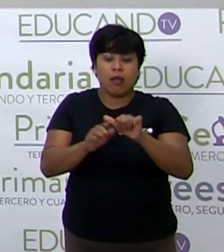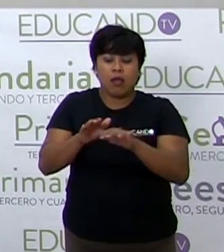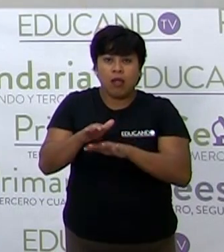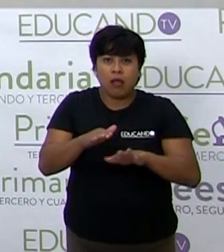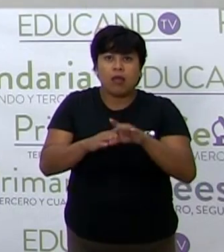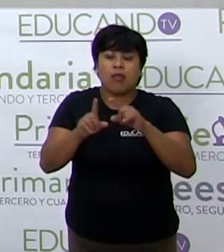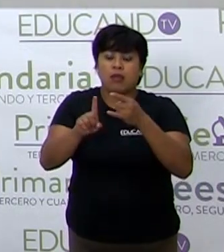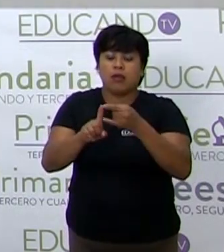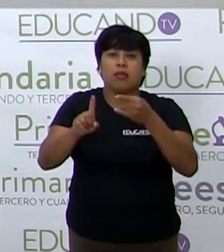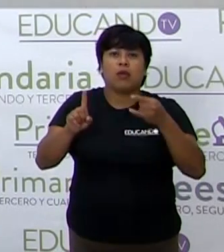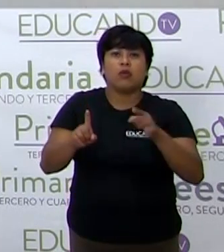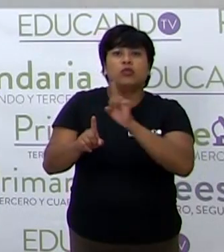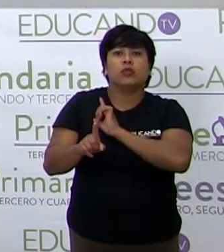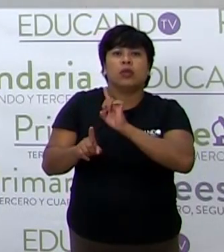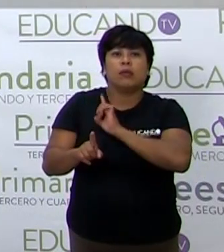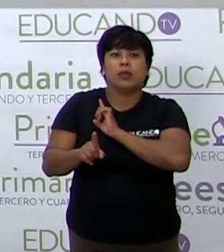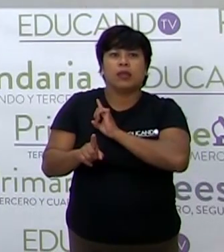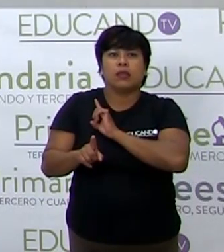de un rectángulo, simplemente